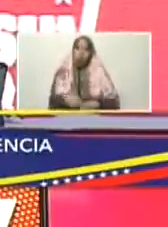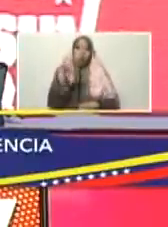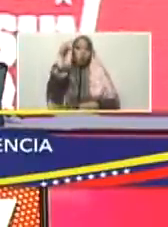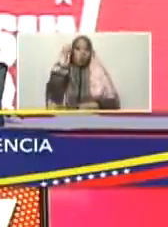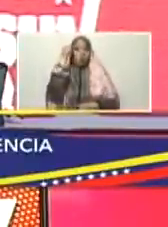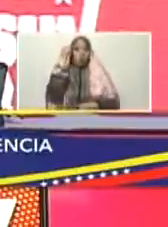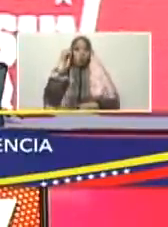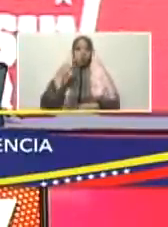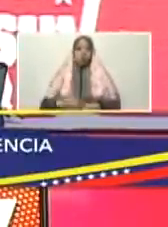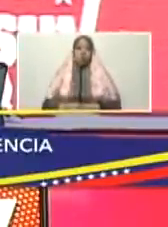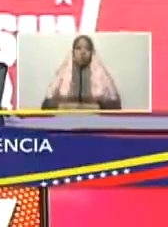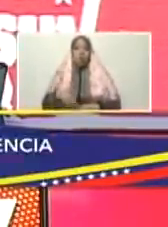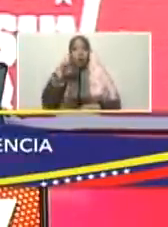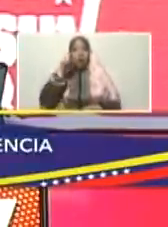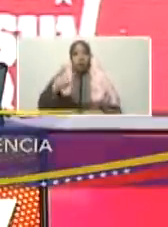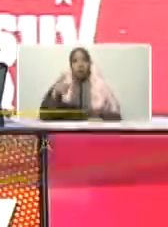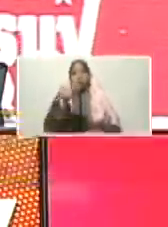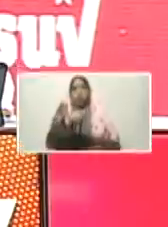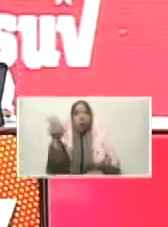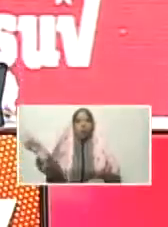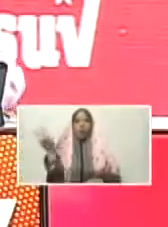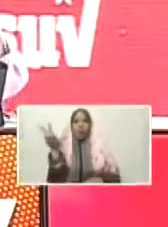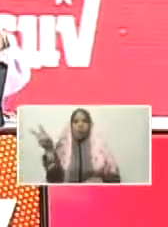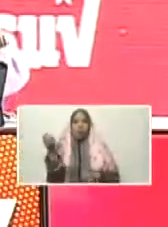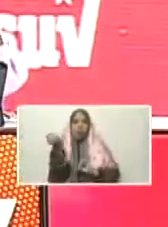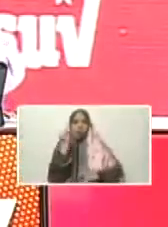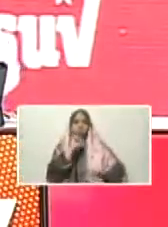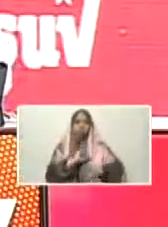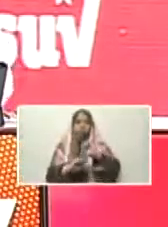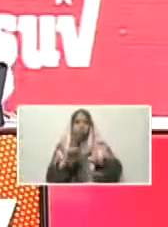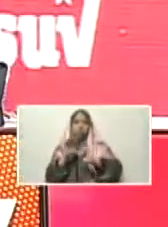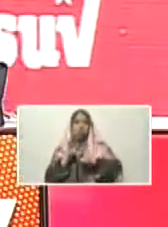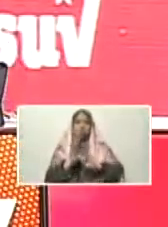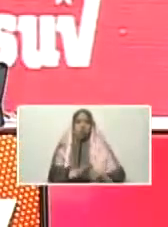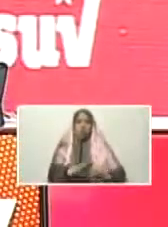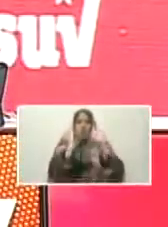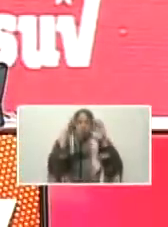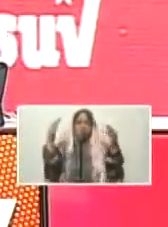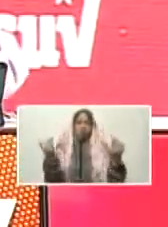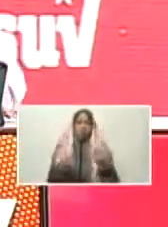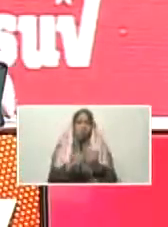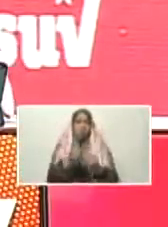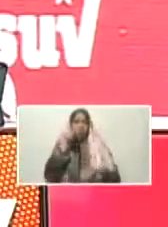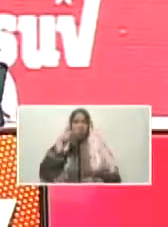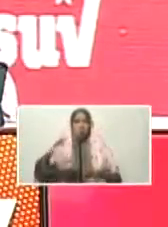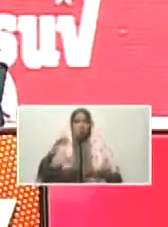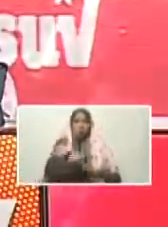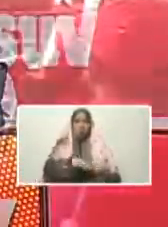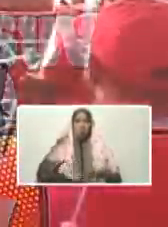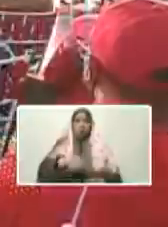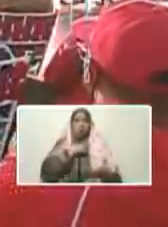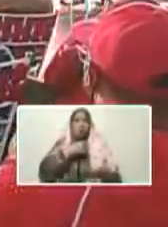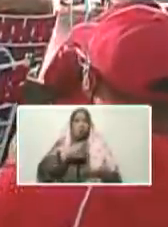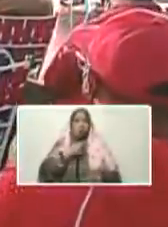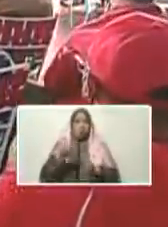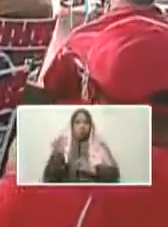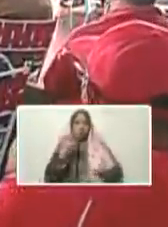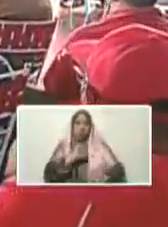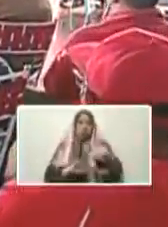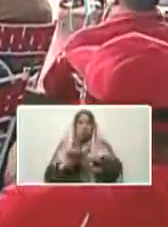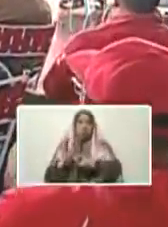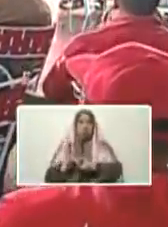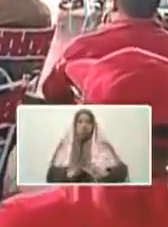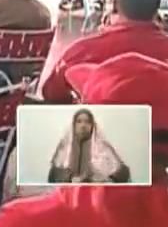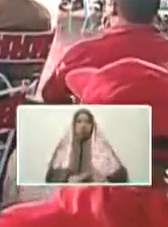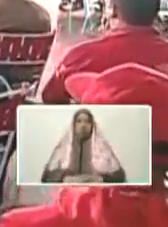que desprecia al pueblo de venezuela que desprecia a los pueblos del mundo resistir frente a